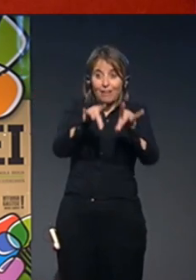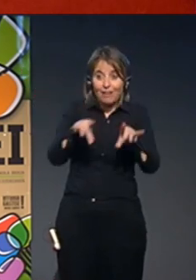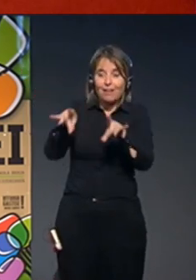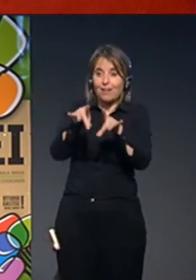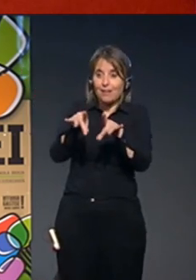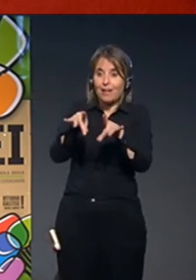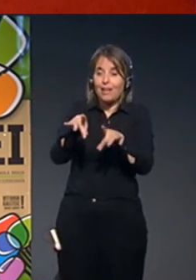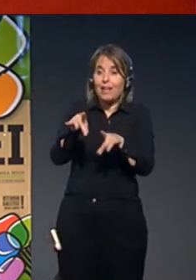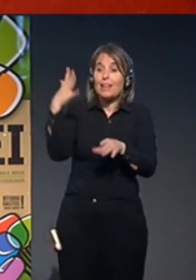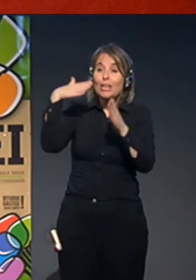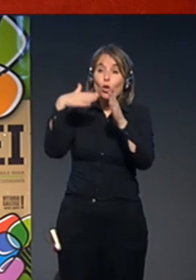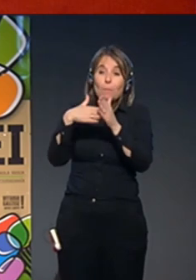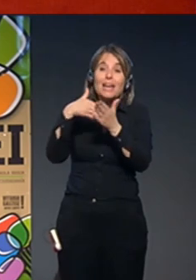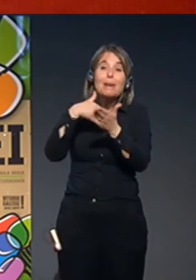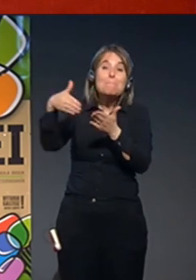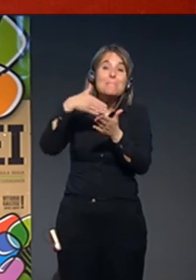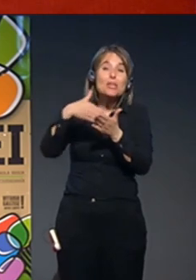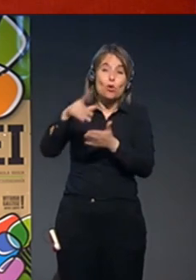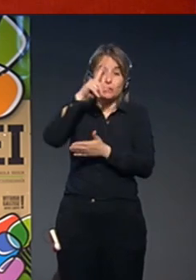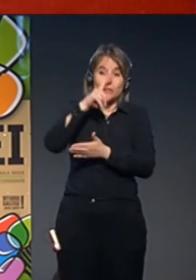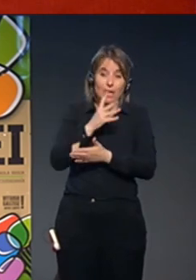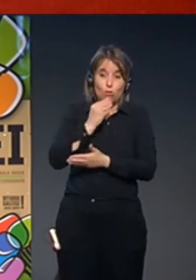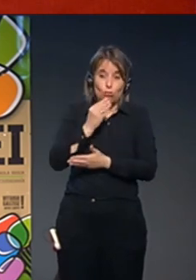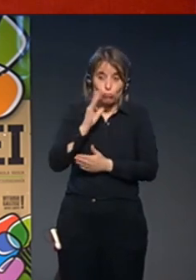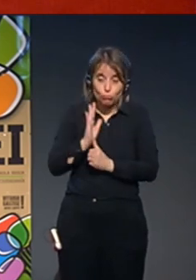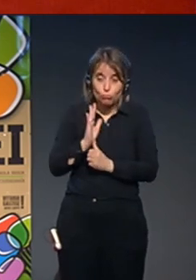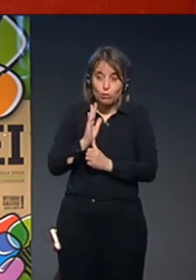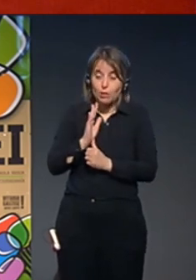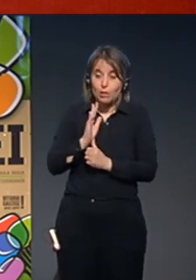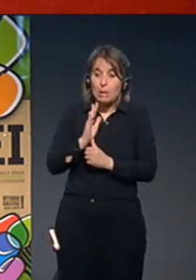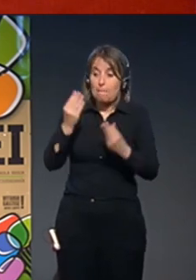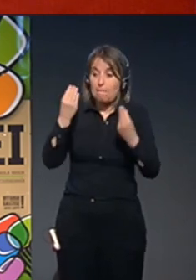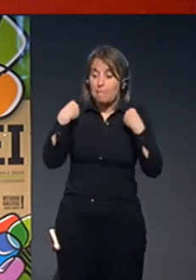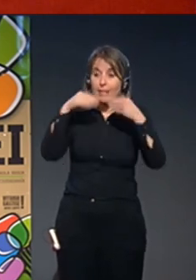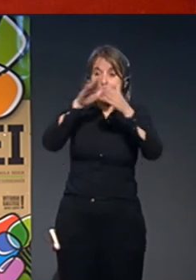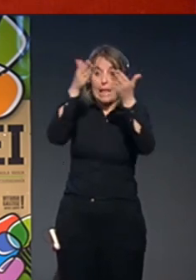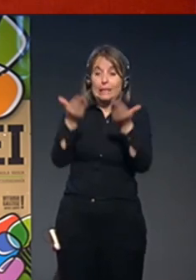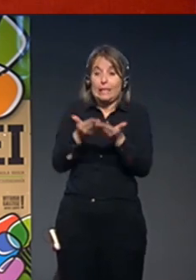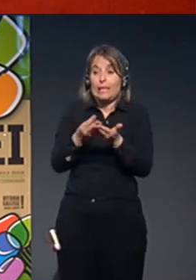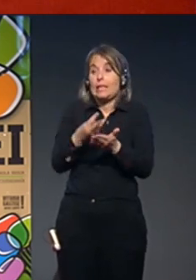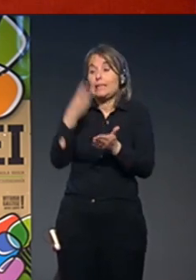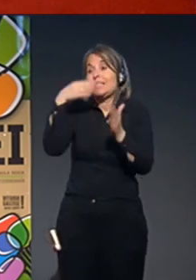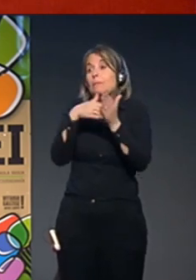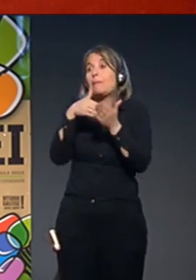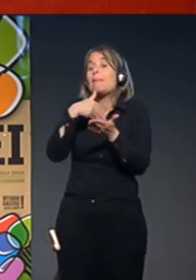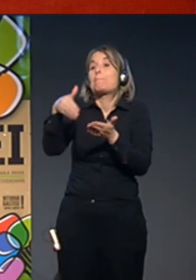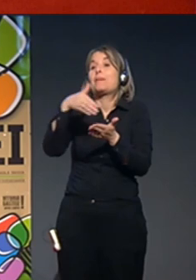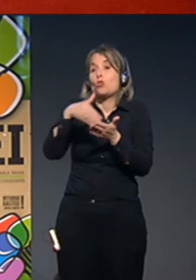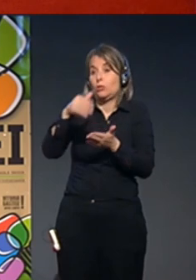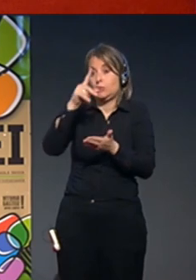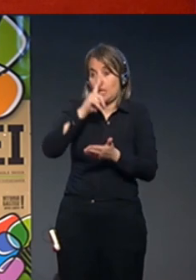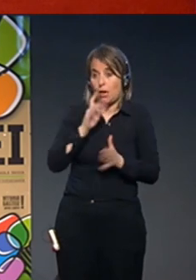tiene C 1 millones de años y la vida sobre la Tierra tiene 3000 millones de